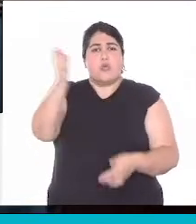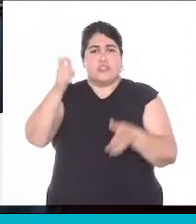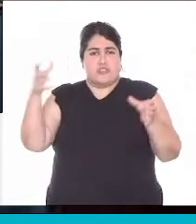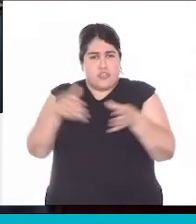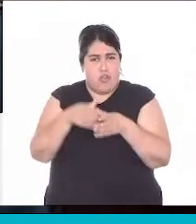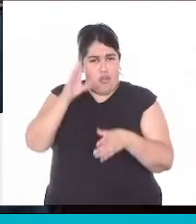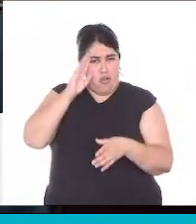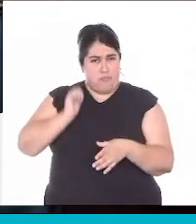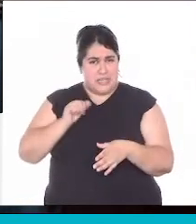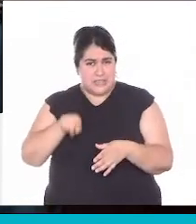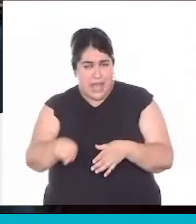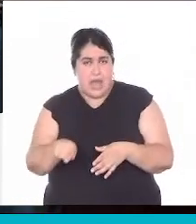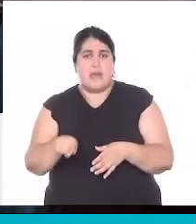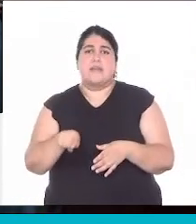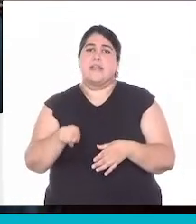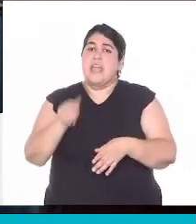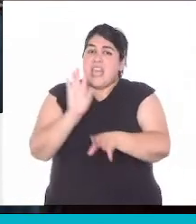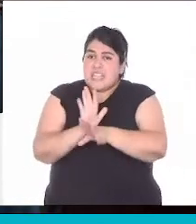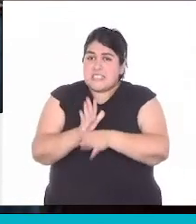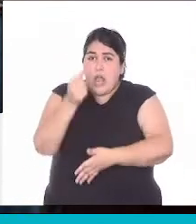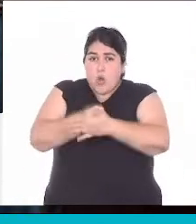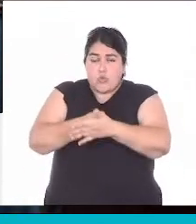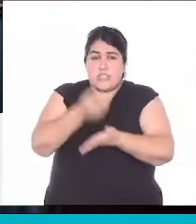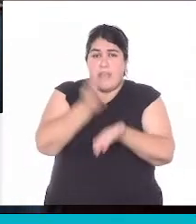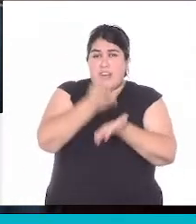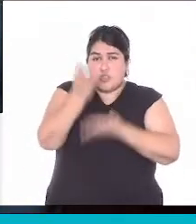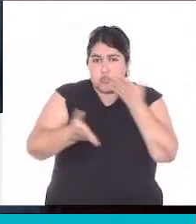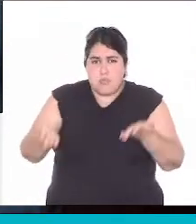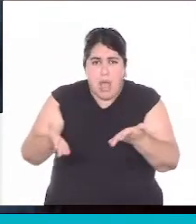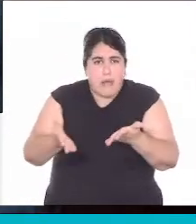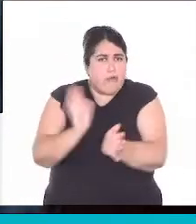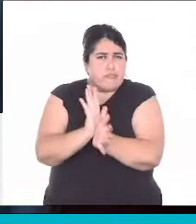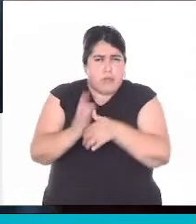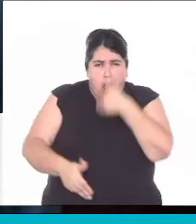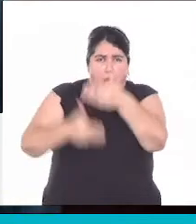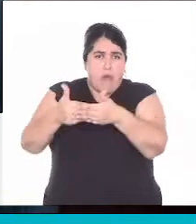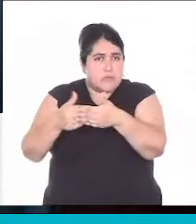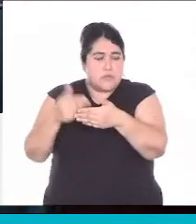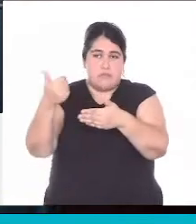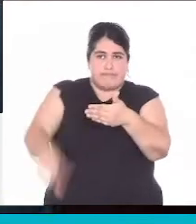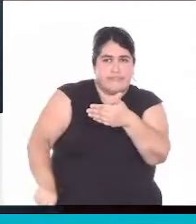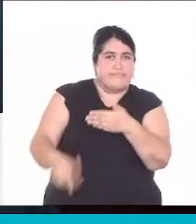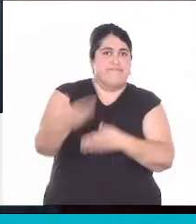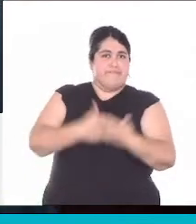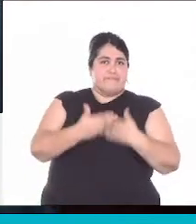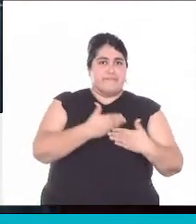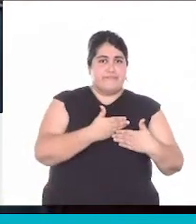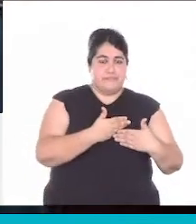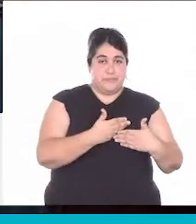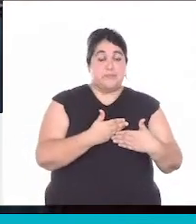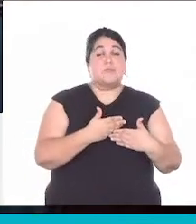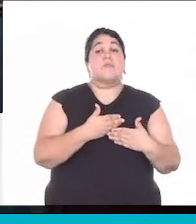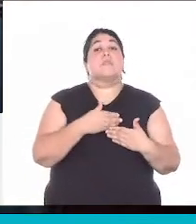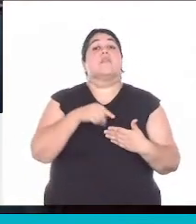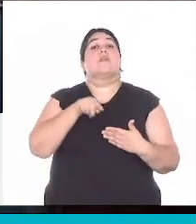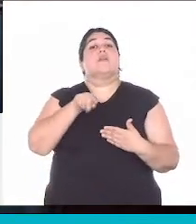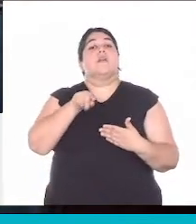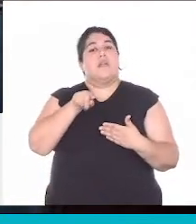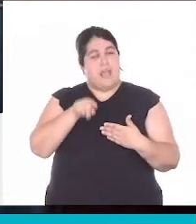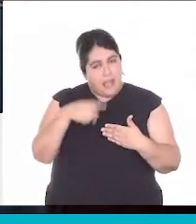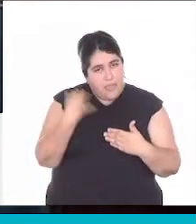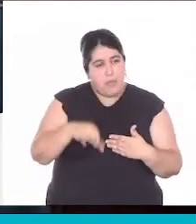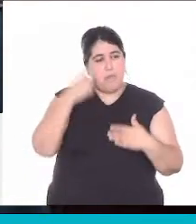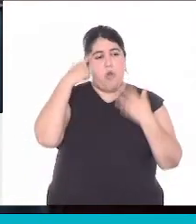un gran paso para atrás de esta lucha por los derechos humanos. Entonces, en definitiva, y también aquí creo que hay que hacer una autocrítica